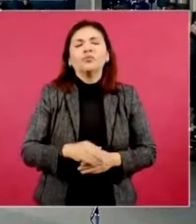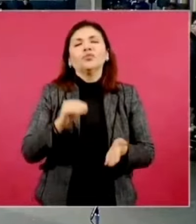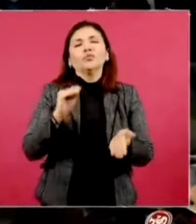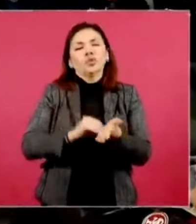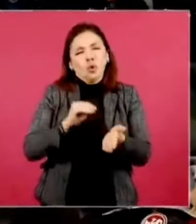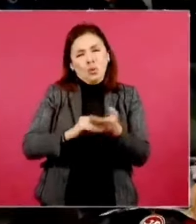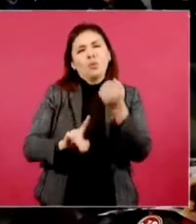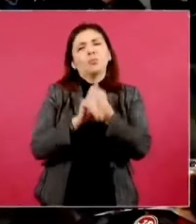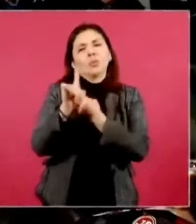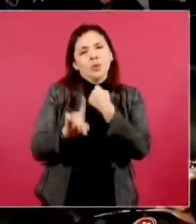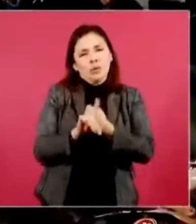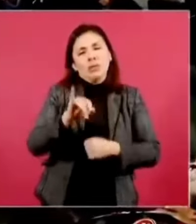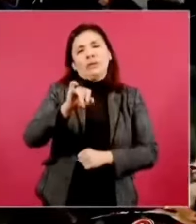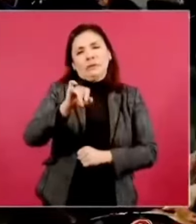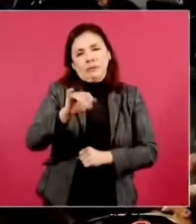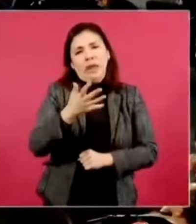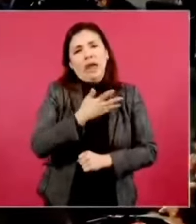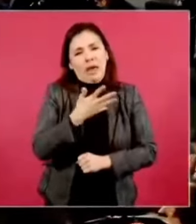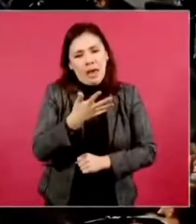problemas,